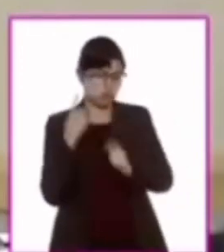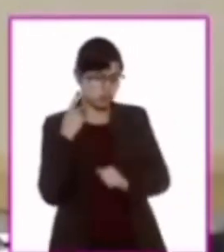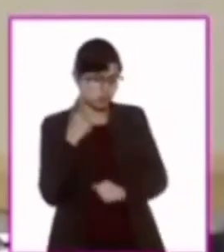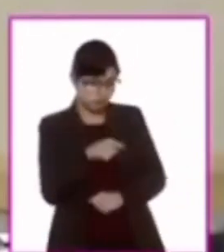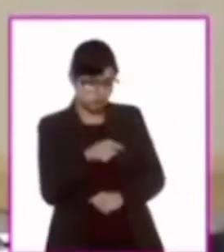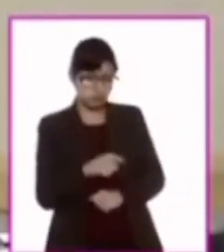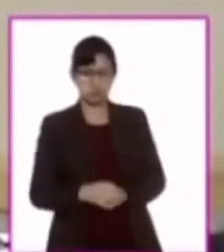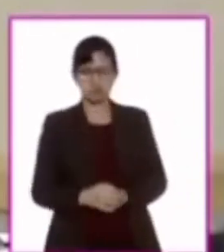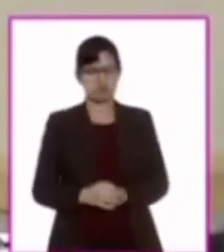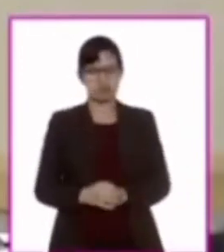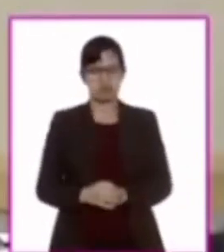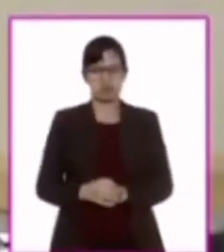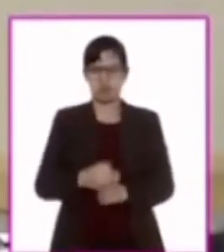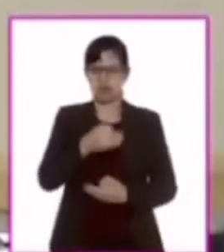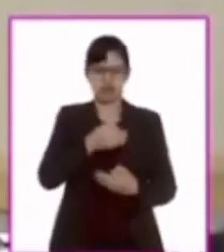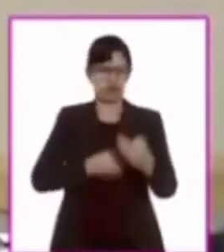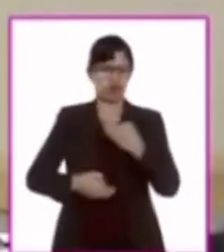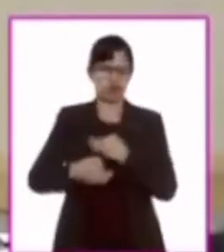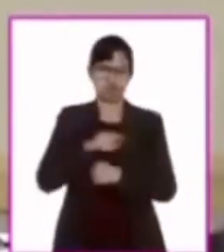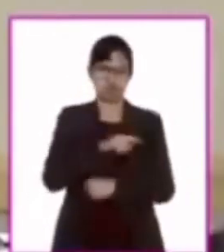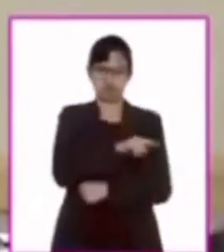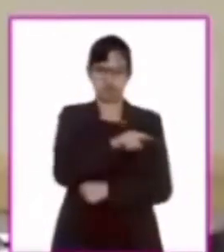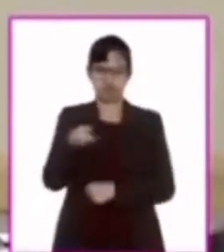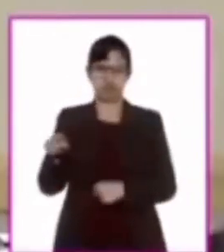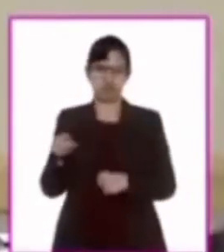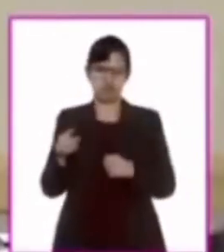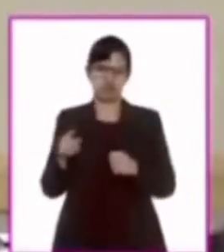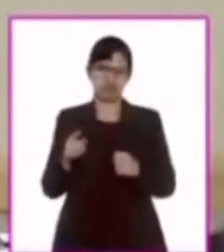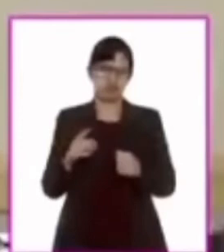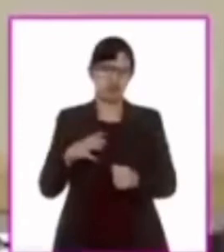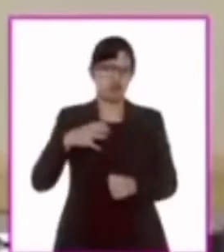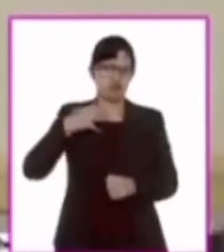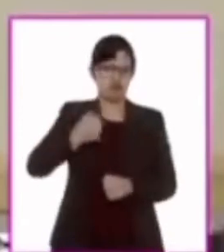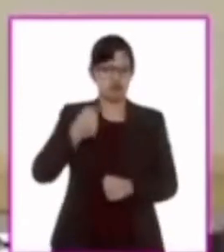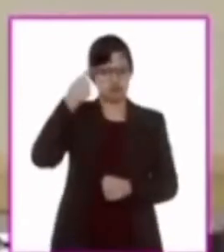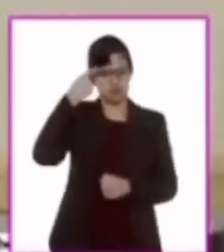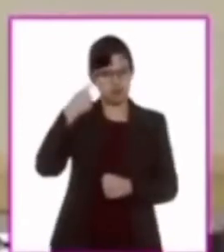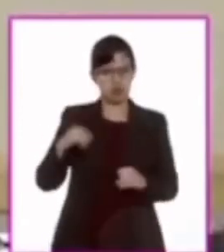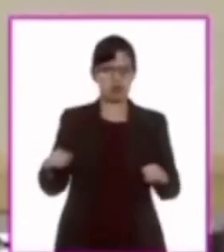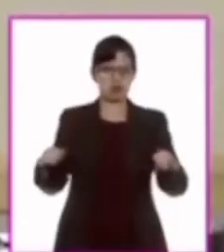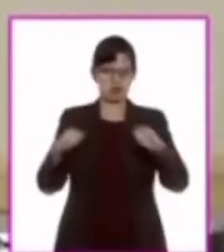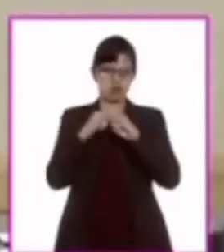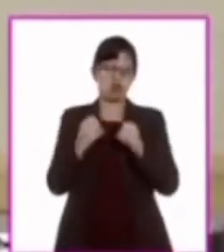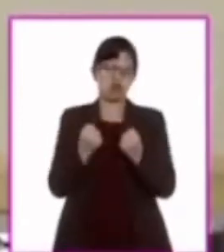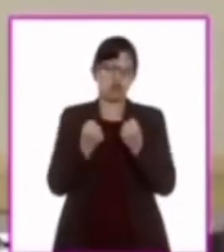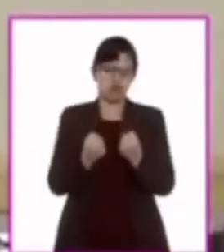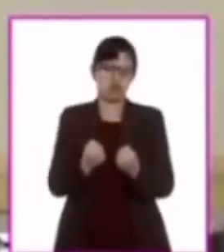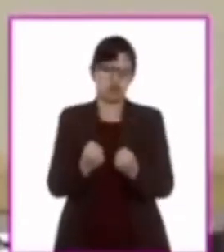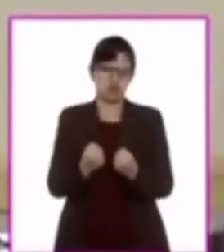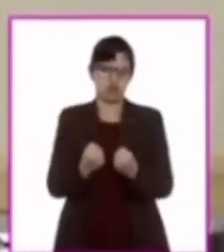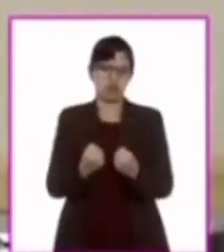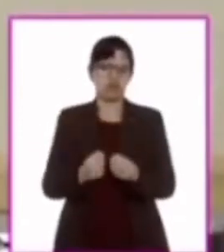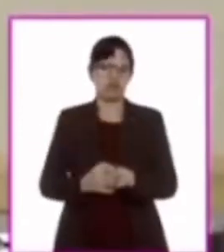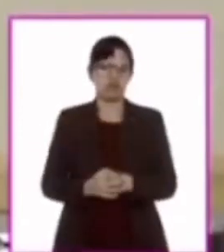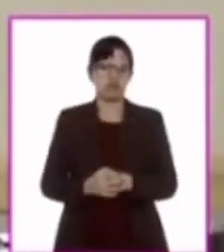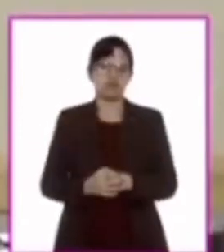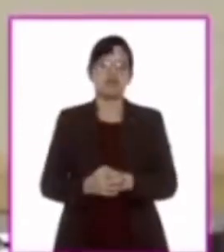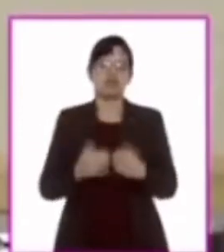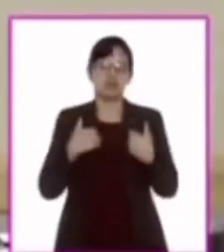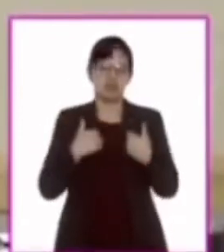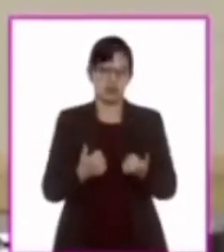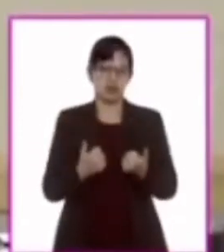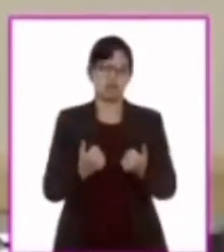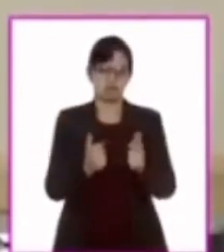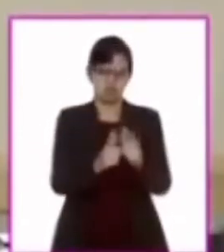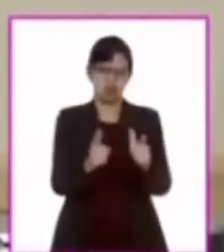es una responsabilidad colectiva así entiendo el que los partidos políticos sean parte del instituto nacional electoral y de